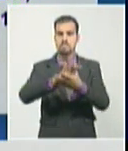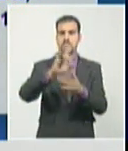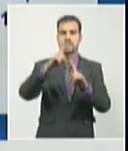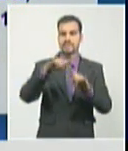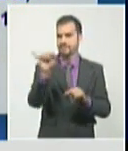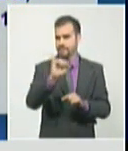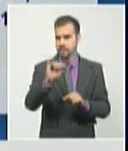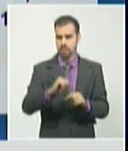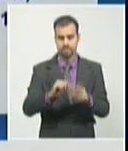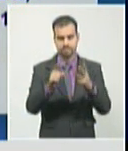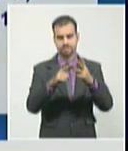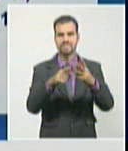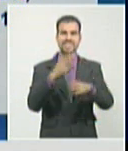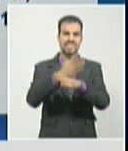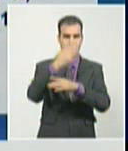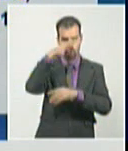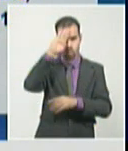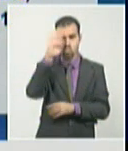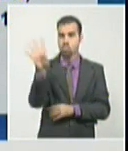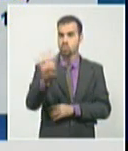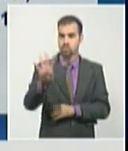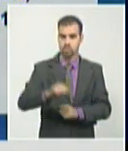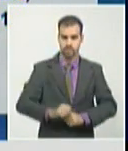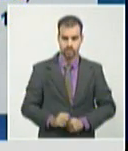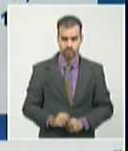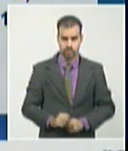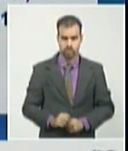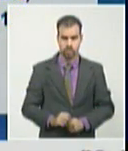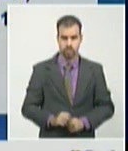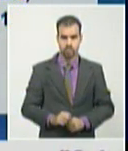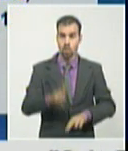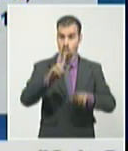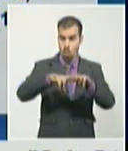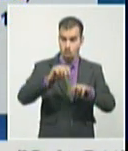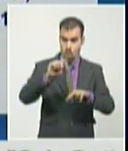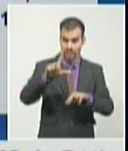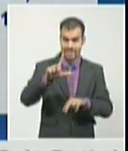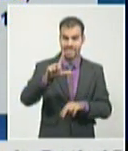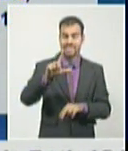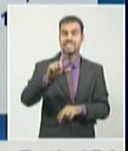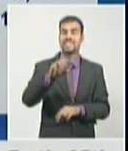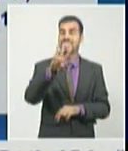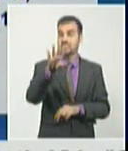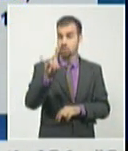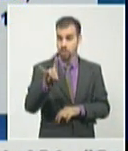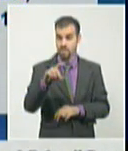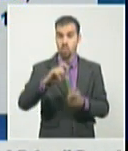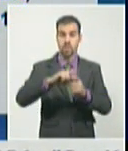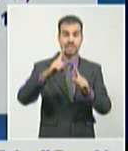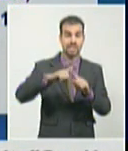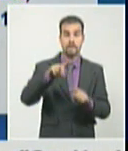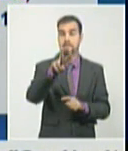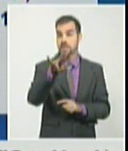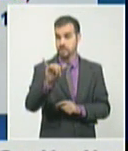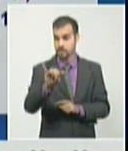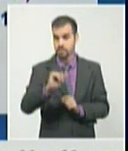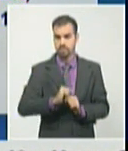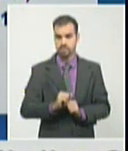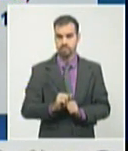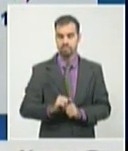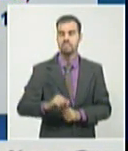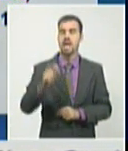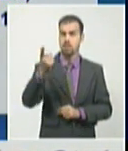santiago de cuba- 44 2039 de guantánamo 26 de camagüey